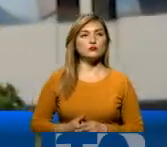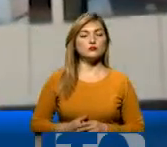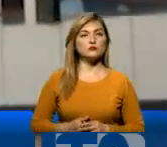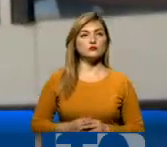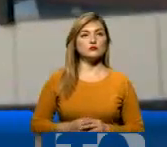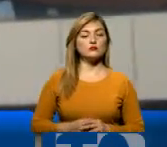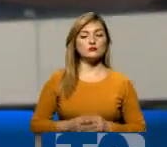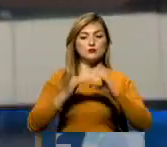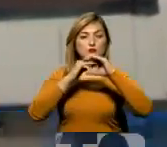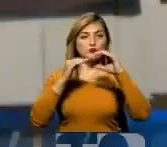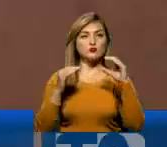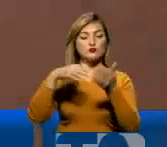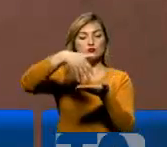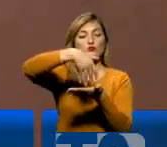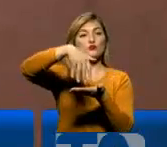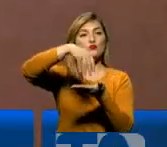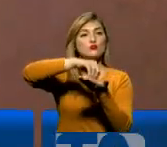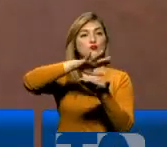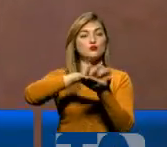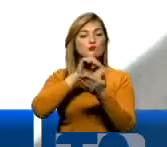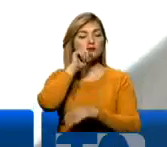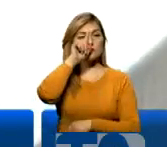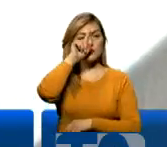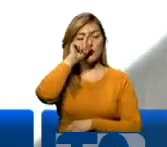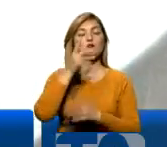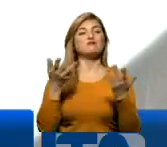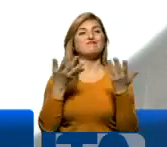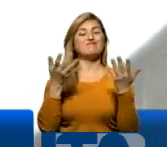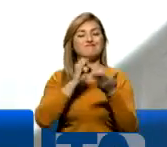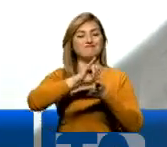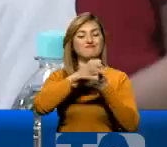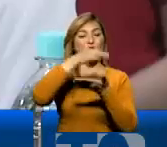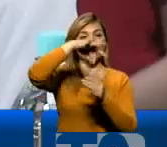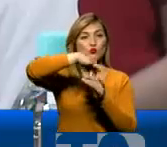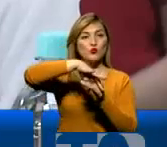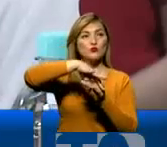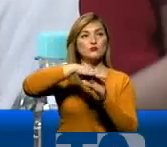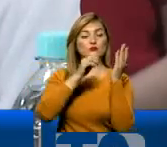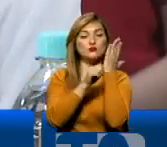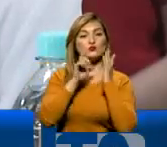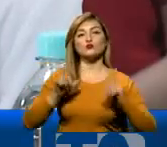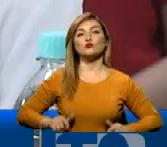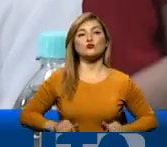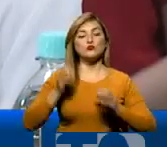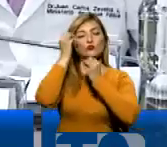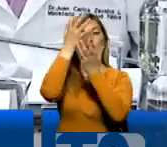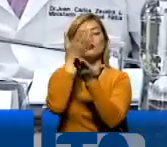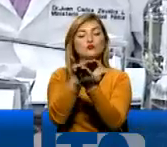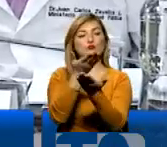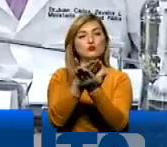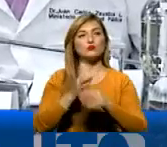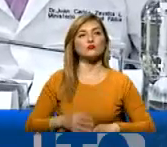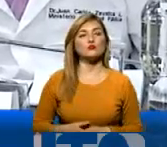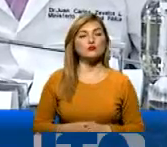a que en el CNE hubo cuestionamientos a la aplicación de pruebas a los miembros de juntas receptoras del voto, el ministro de Salud ratificó su propuesta